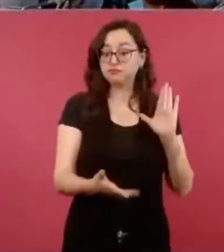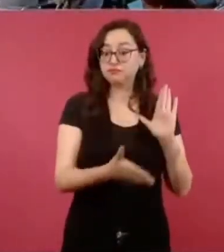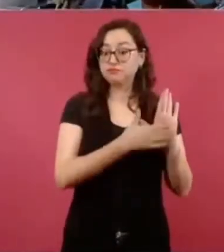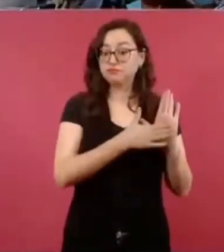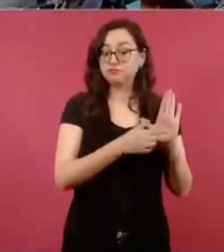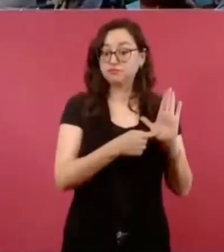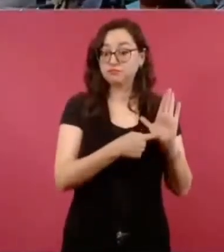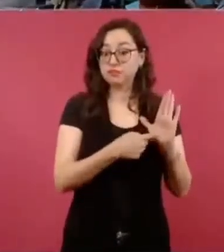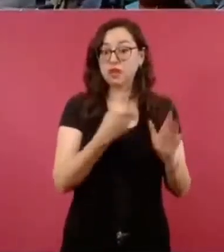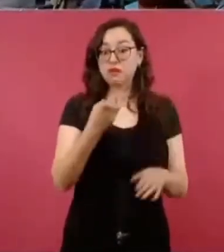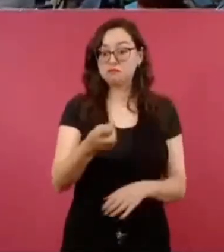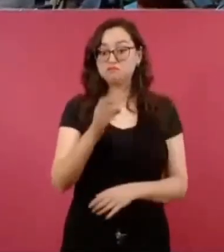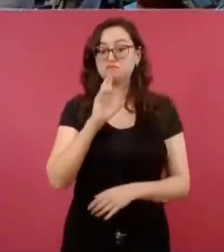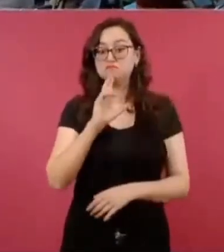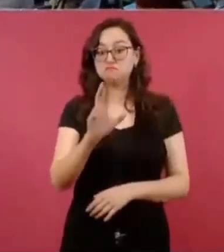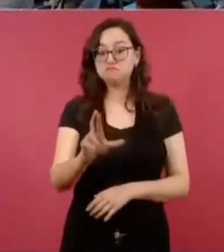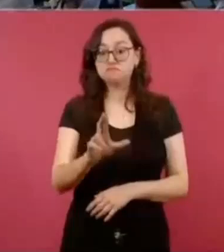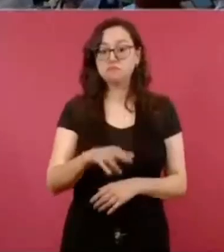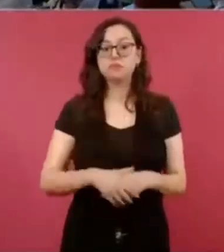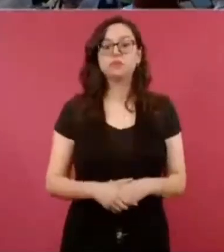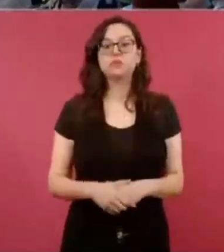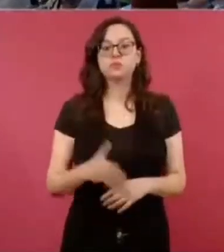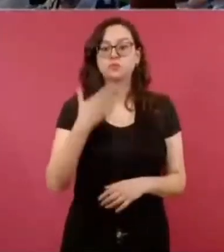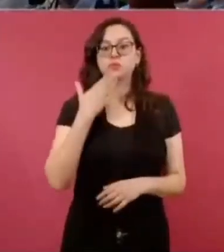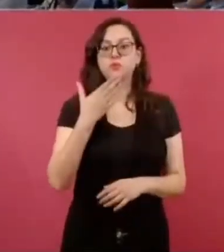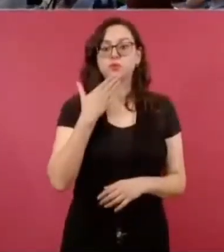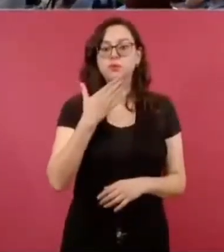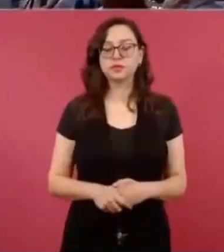es lo que puedo comentar. Muy bien.